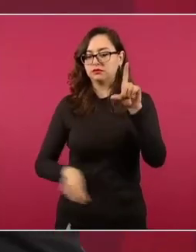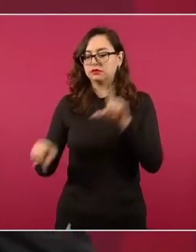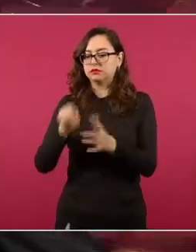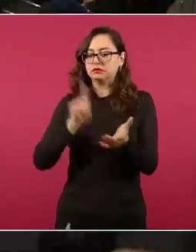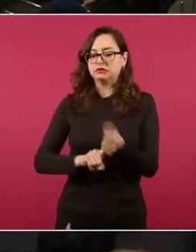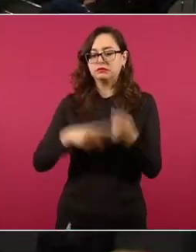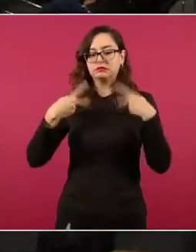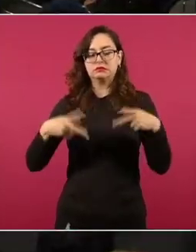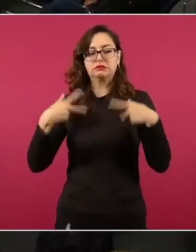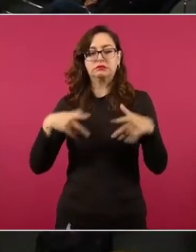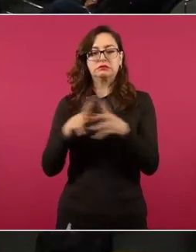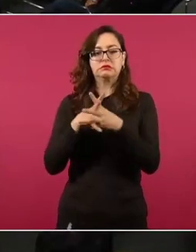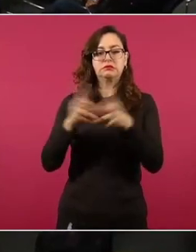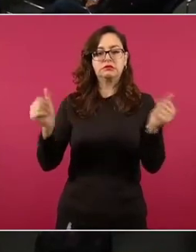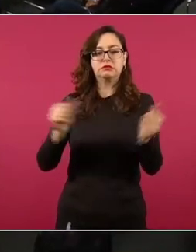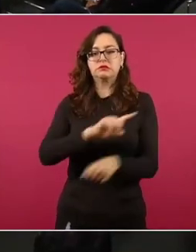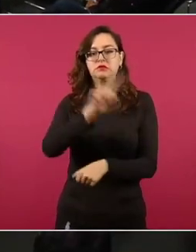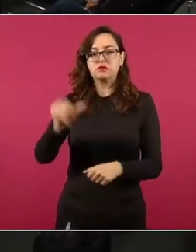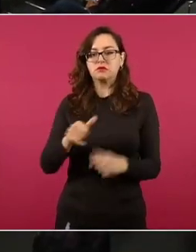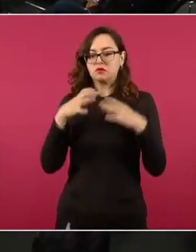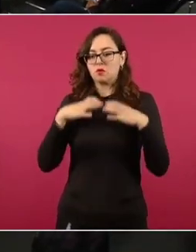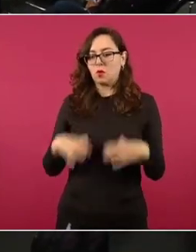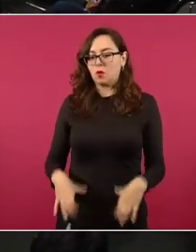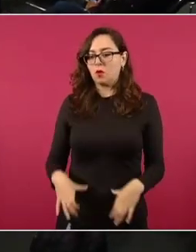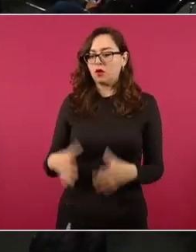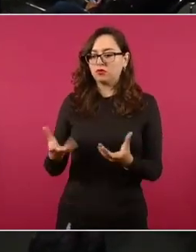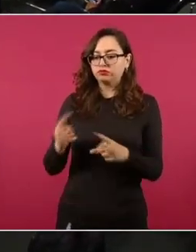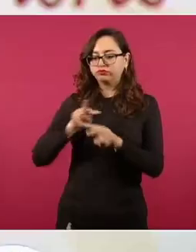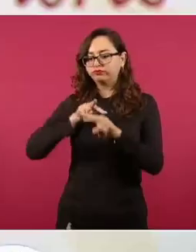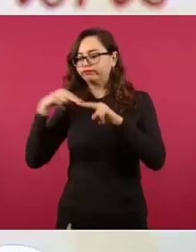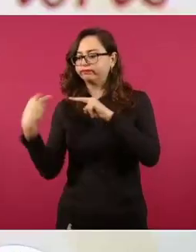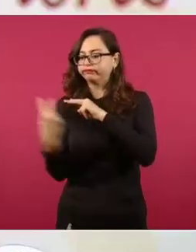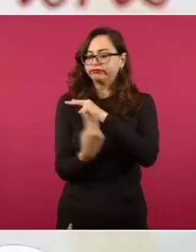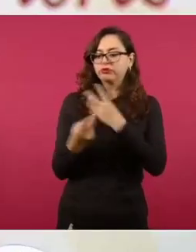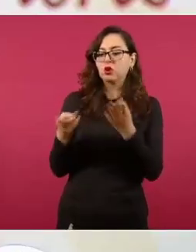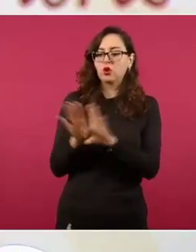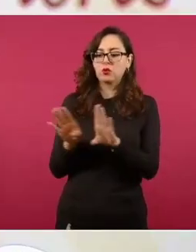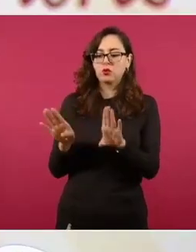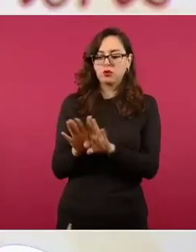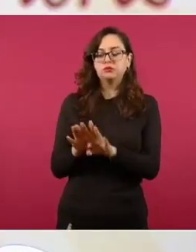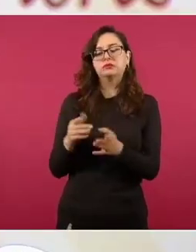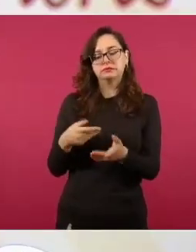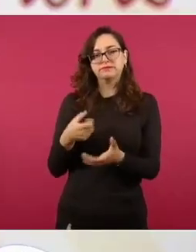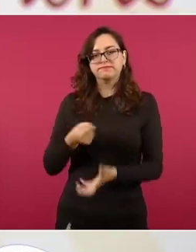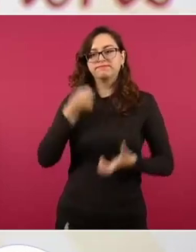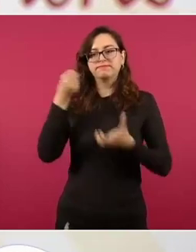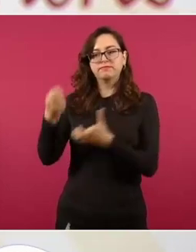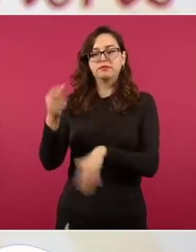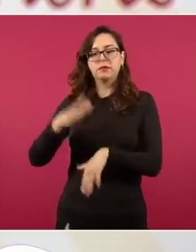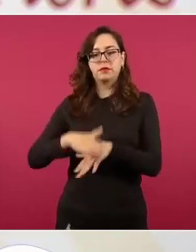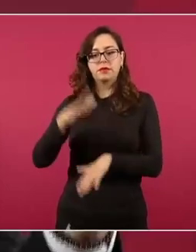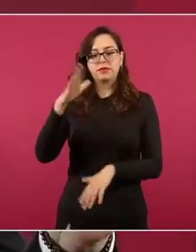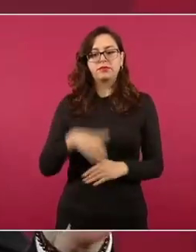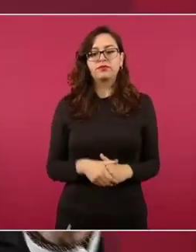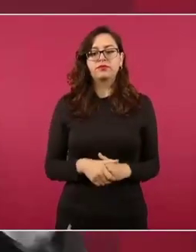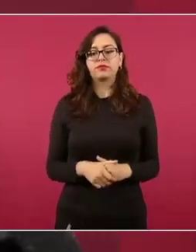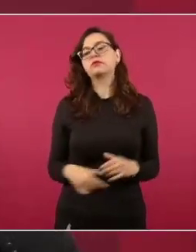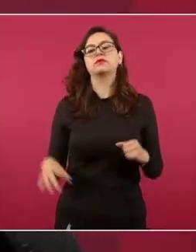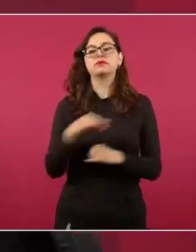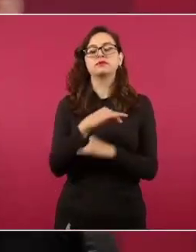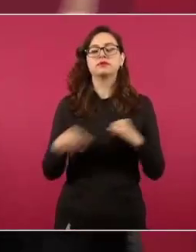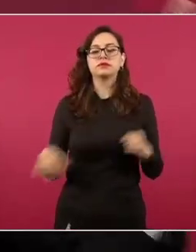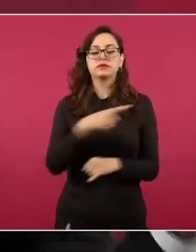desapariciones. Entonces, estamos en un programa común que beneficia a los dos países. Por último, si nos recordamos, hace dos años